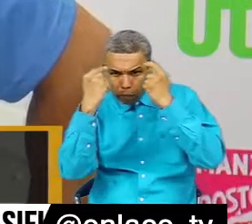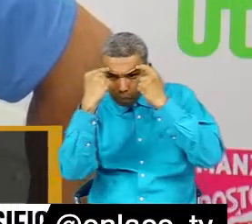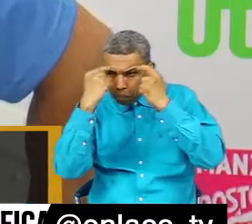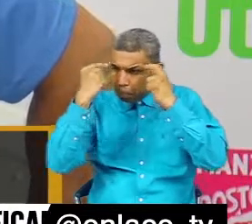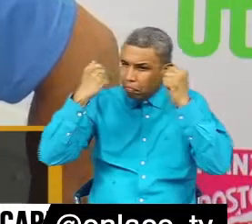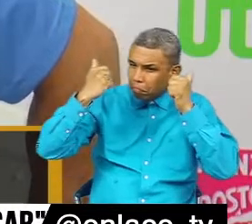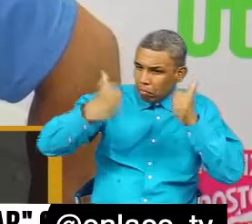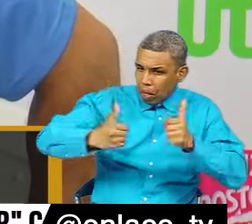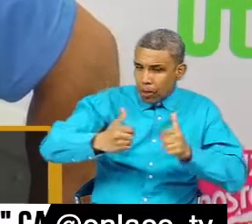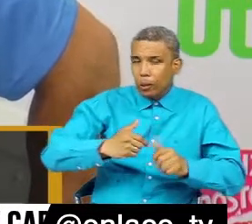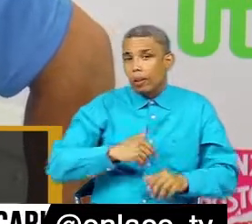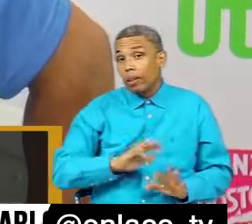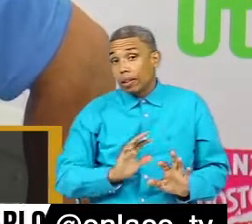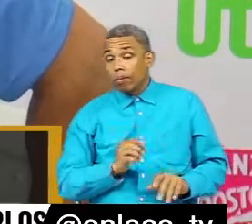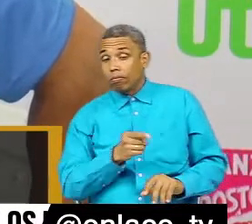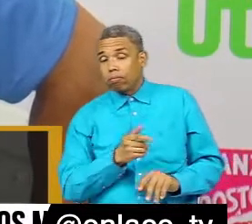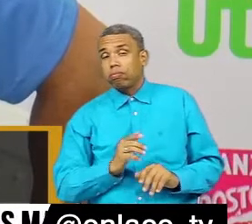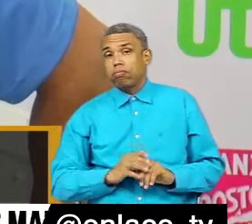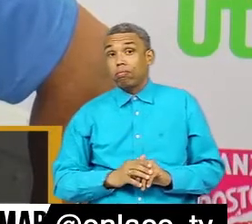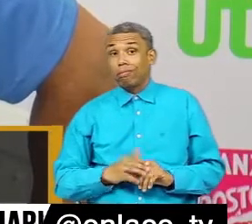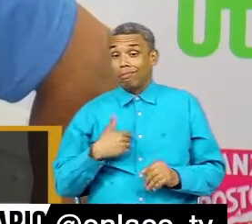desde el inicio intentamos